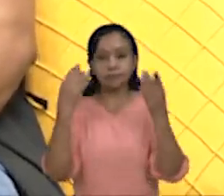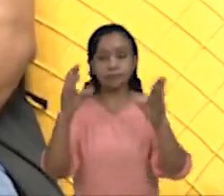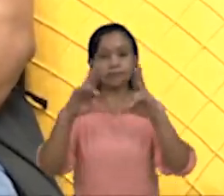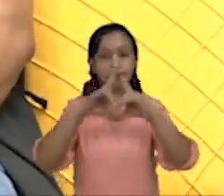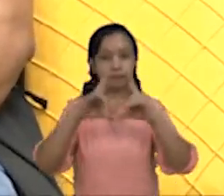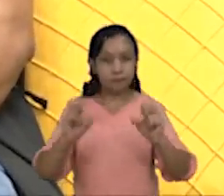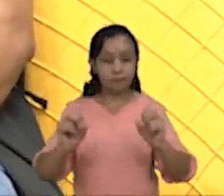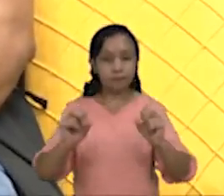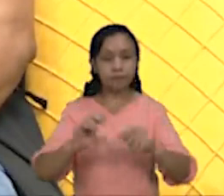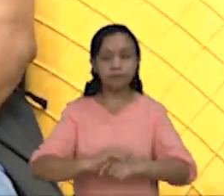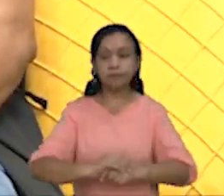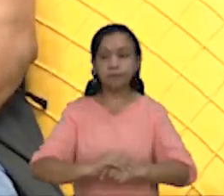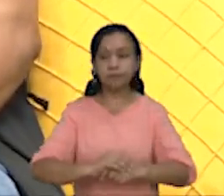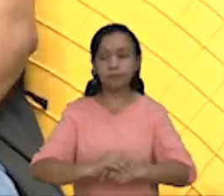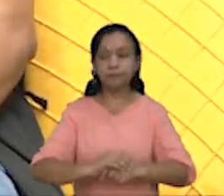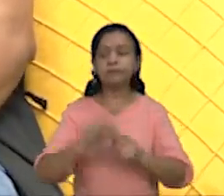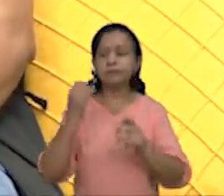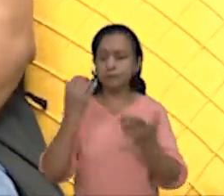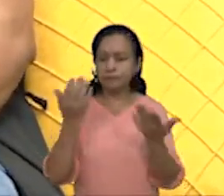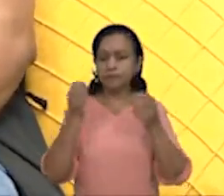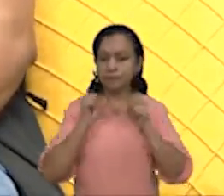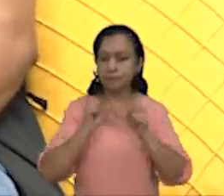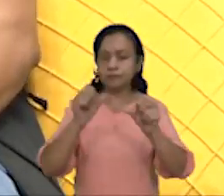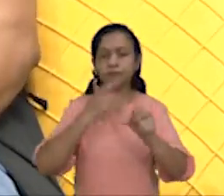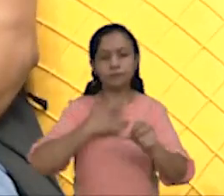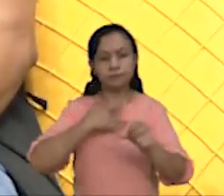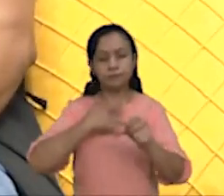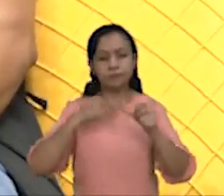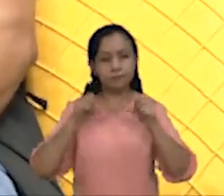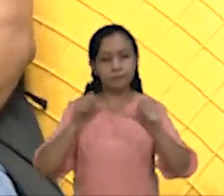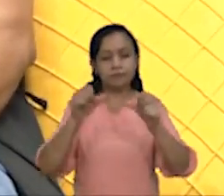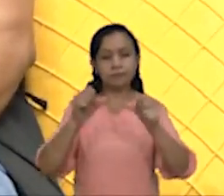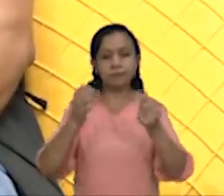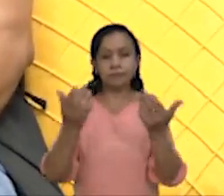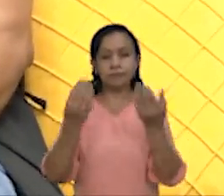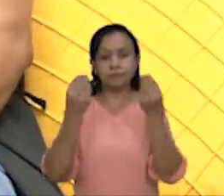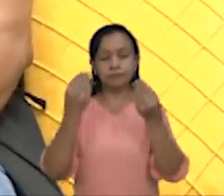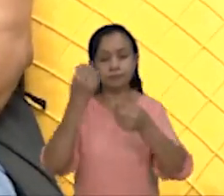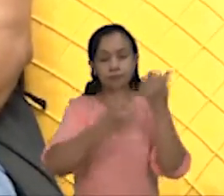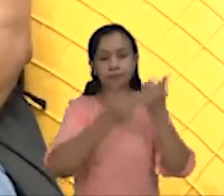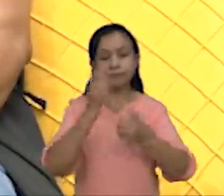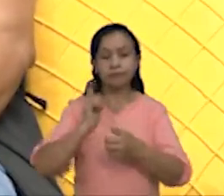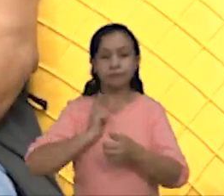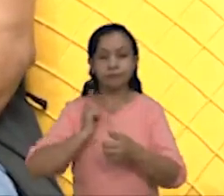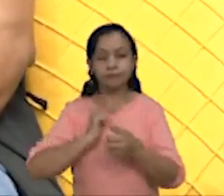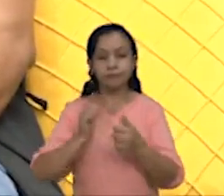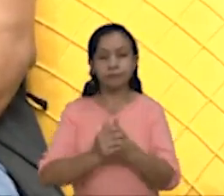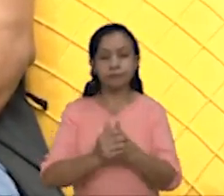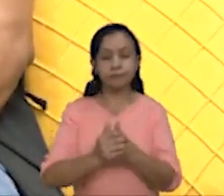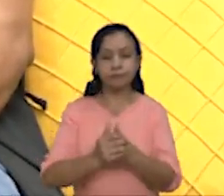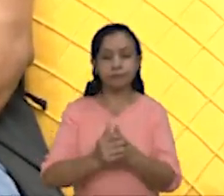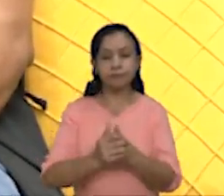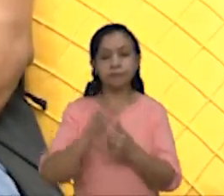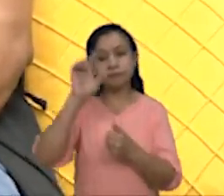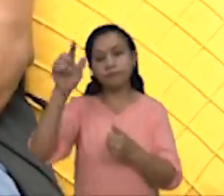Nicaragua sí necesita seguir avanzando, sí necesita solucionar muchos problemas que hay, que no fueron originados por